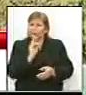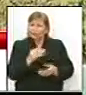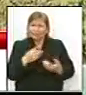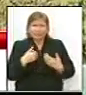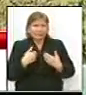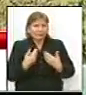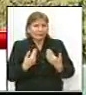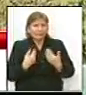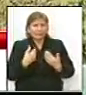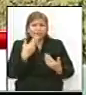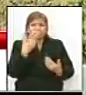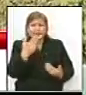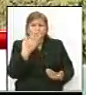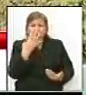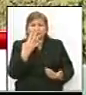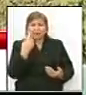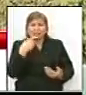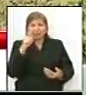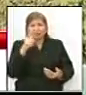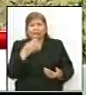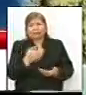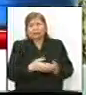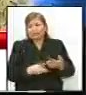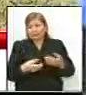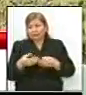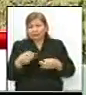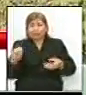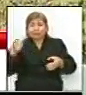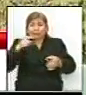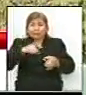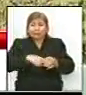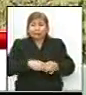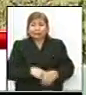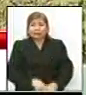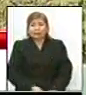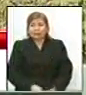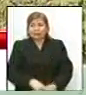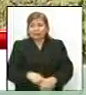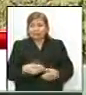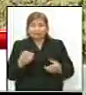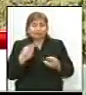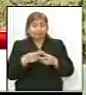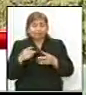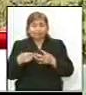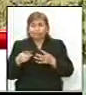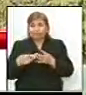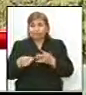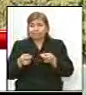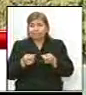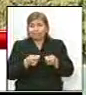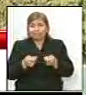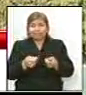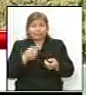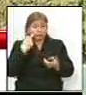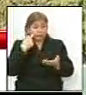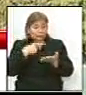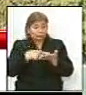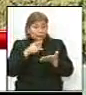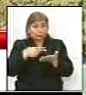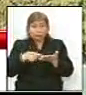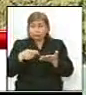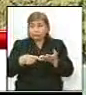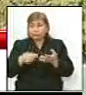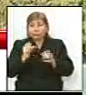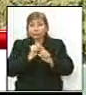que 34 millones de soles, que eso incluye varios componentes, ejecución, supervisión, la